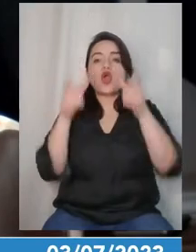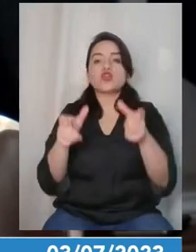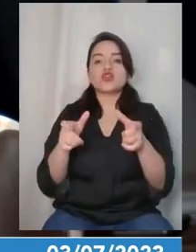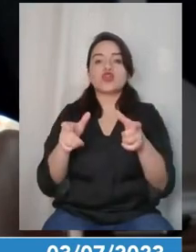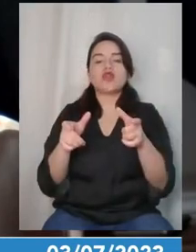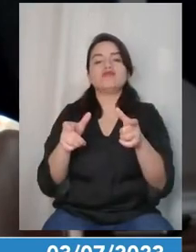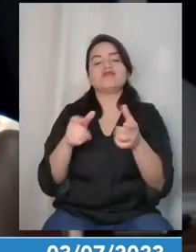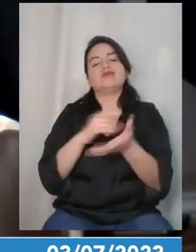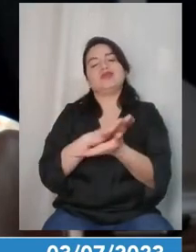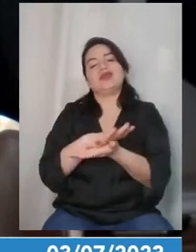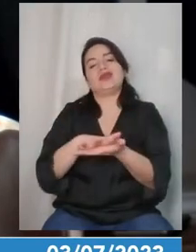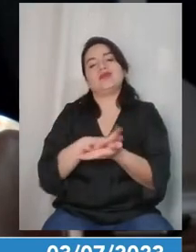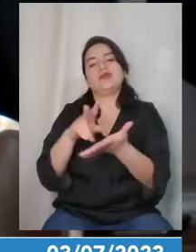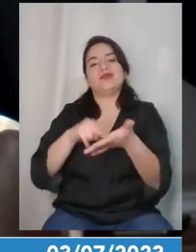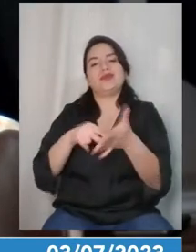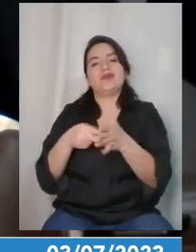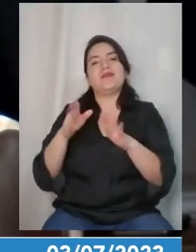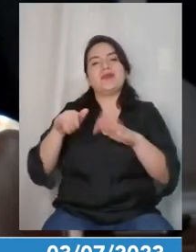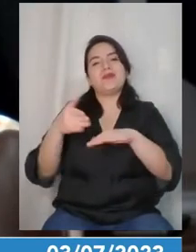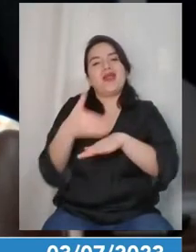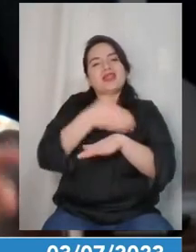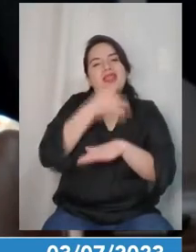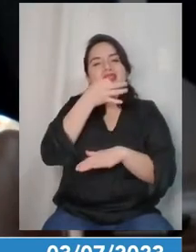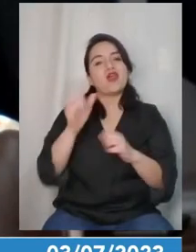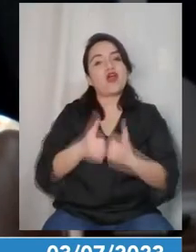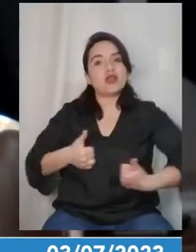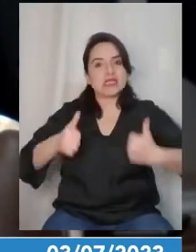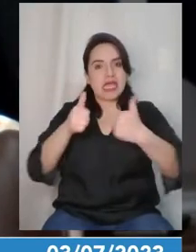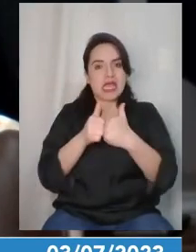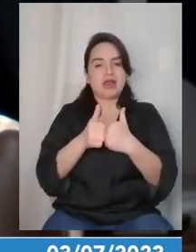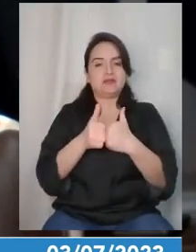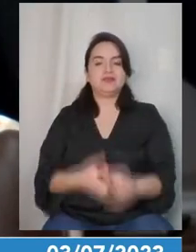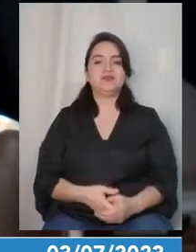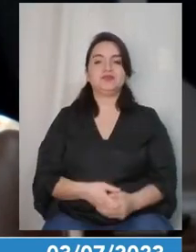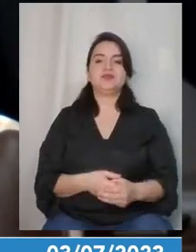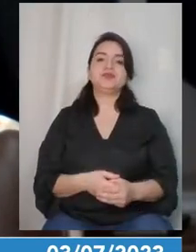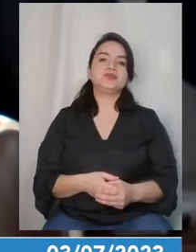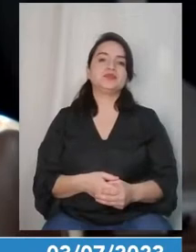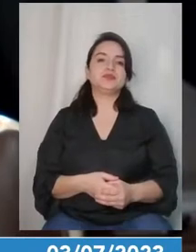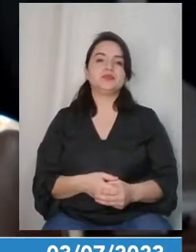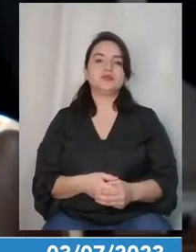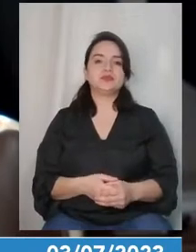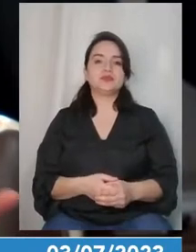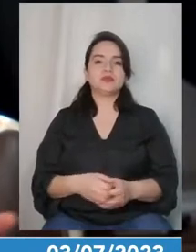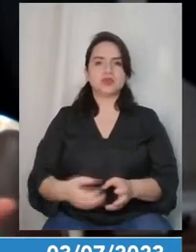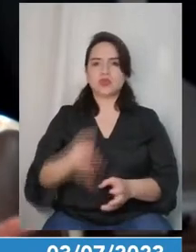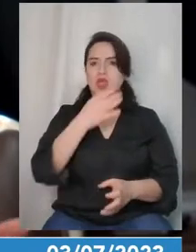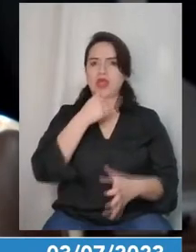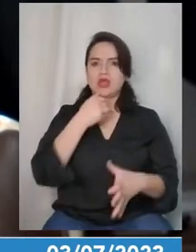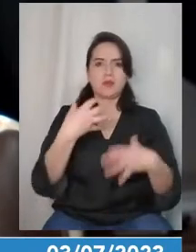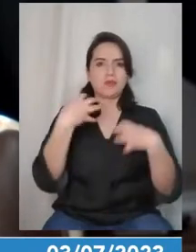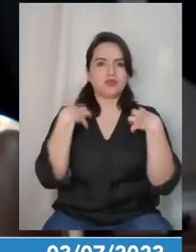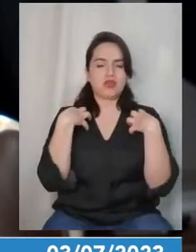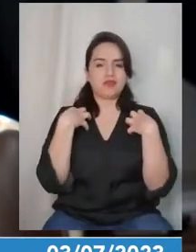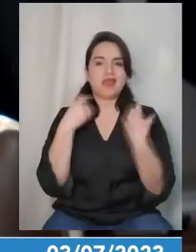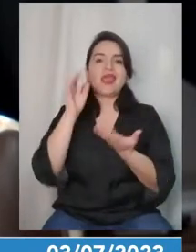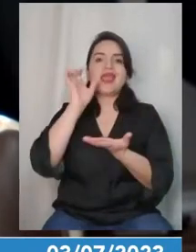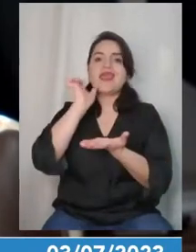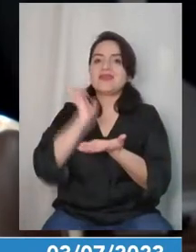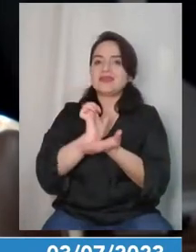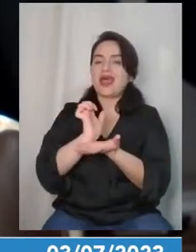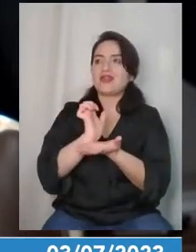ejemplo lo que menciona la consejera, cierto, esto de la irresponsabilidad que tiene el Estado hoy día frente a